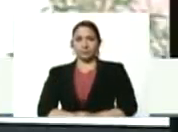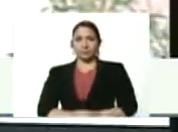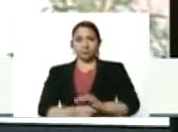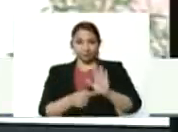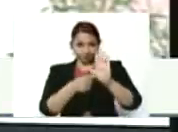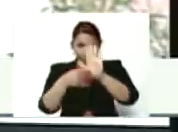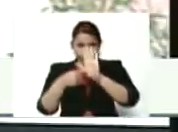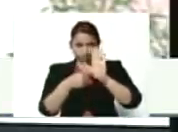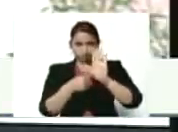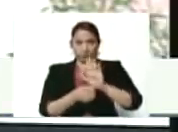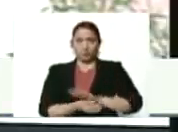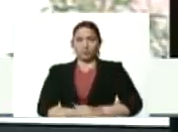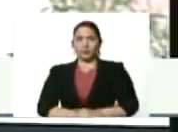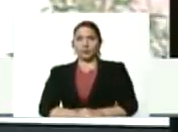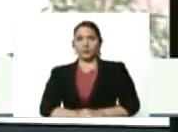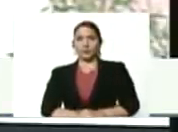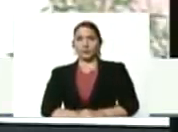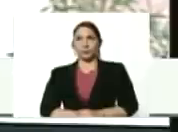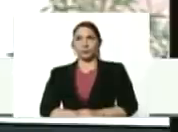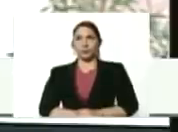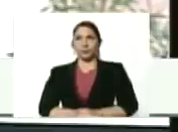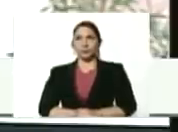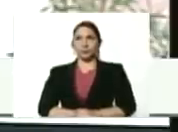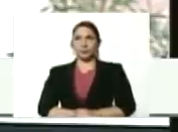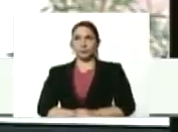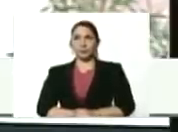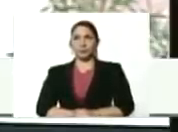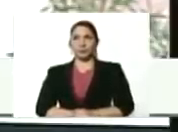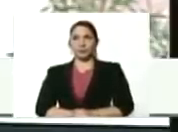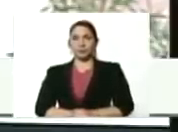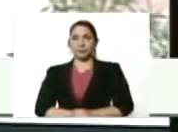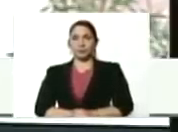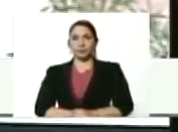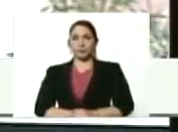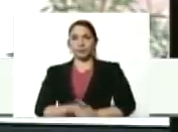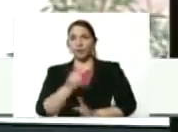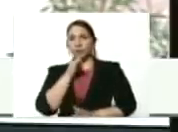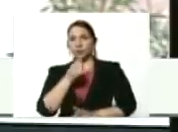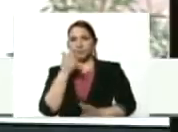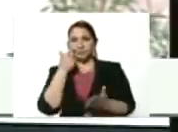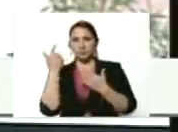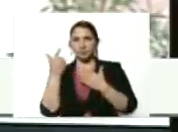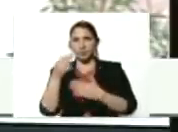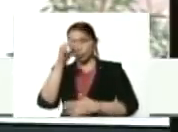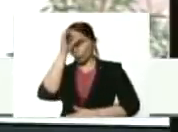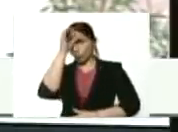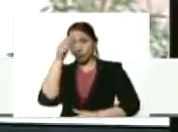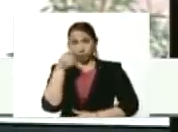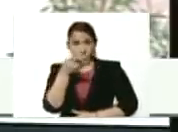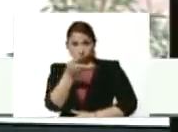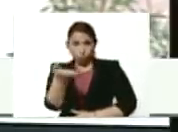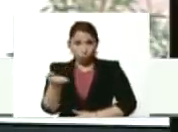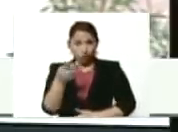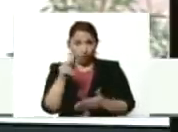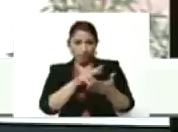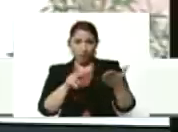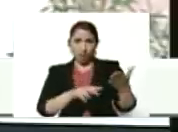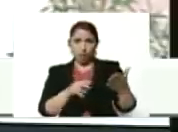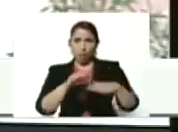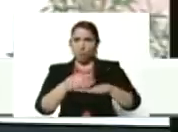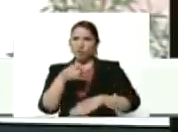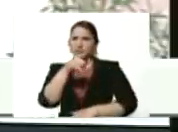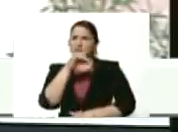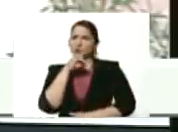mostrar. Aquí está, miren. Miren esta información. No sé si ustedes la han leído porque estas